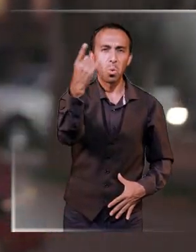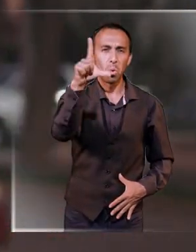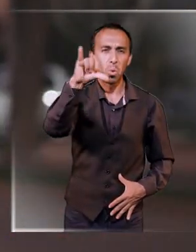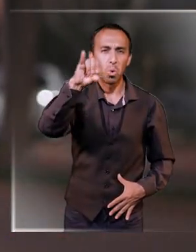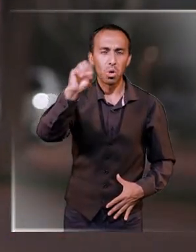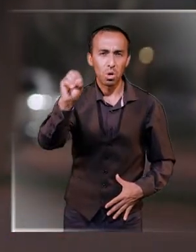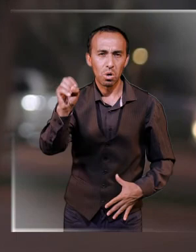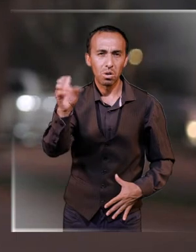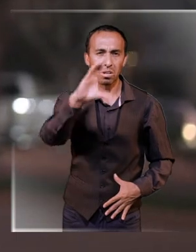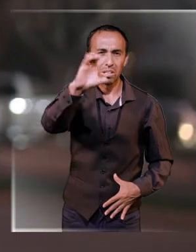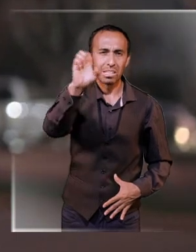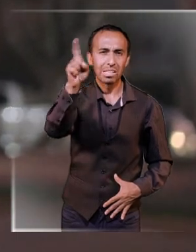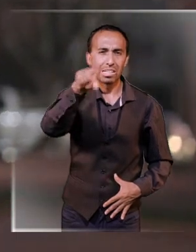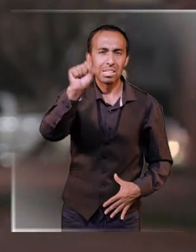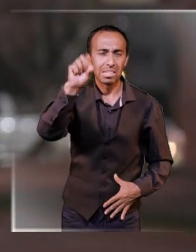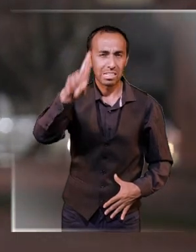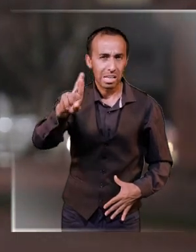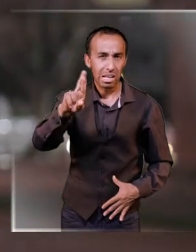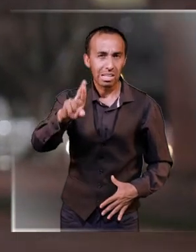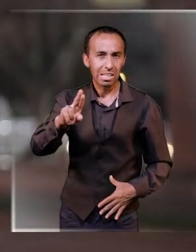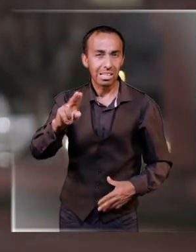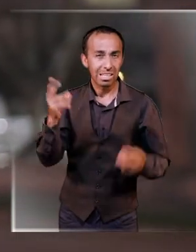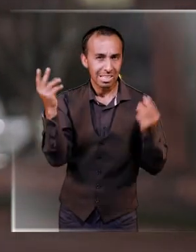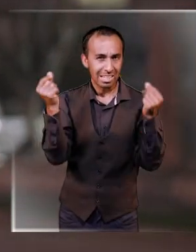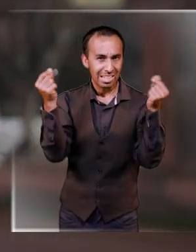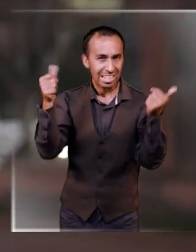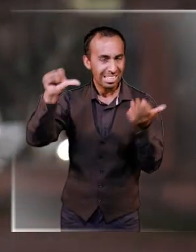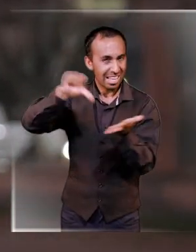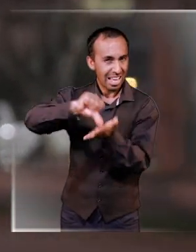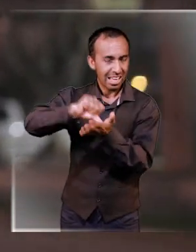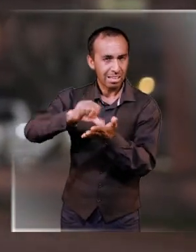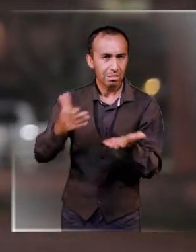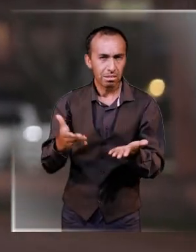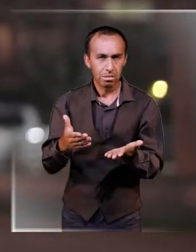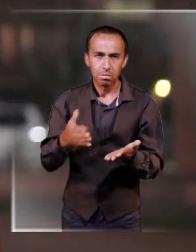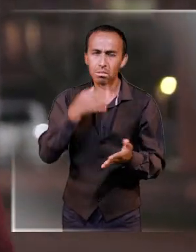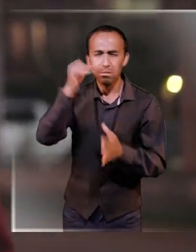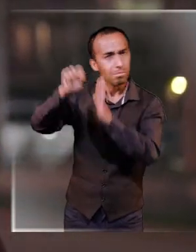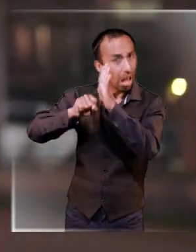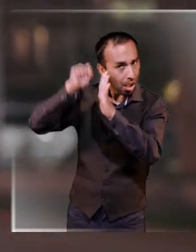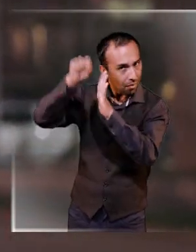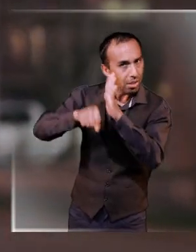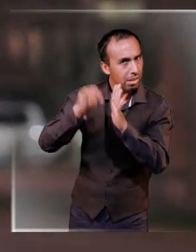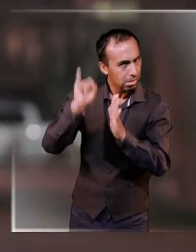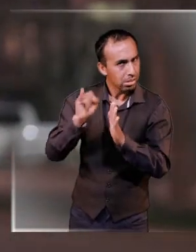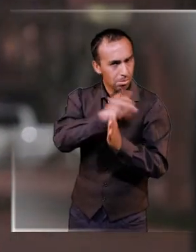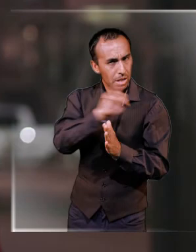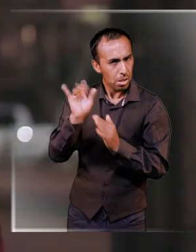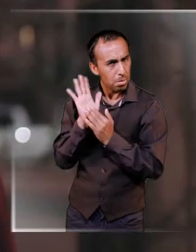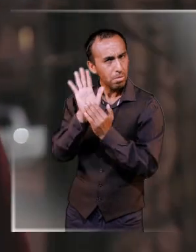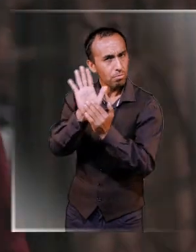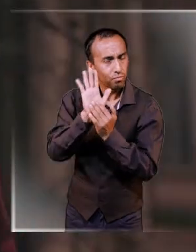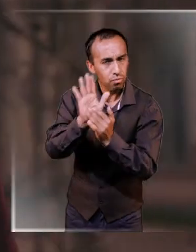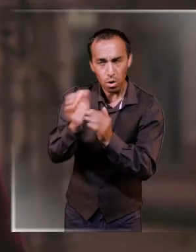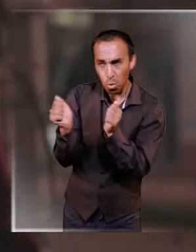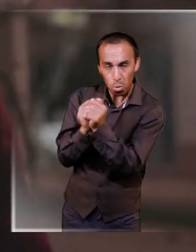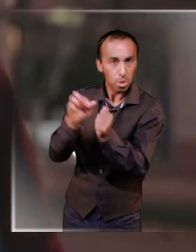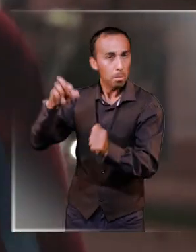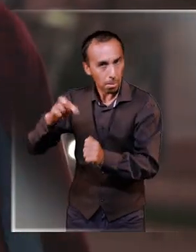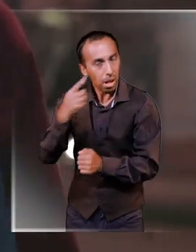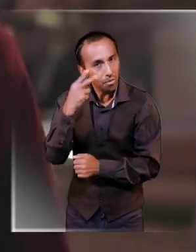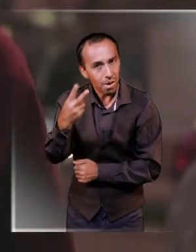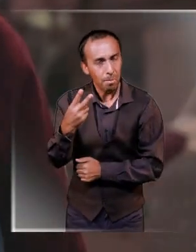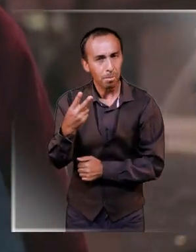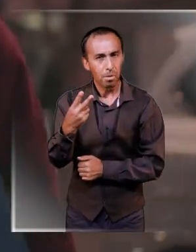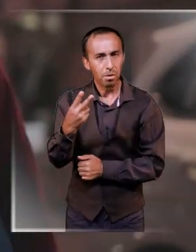César. Súper, súper, súper. ¿Y Natalia te grabará un video? Claro. Sí, dile que te grabe un video para que después lo podamos ver con el